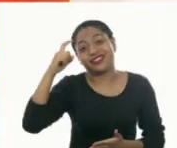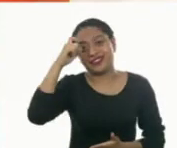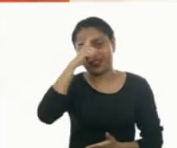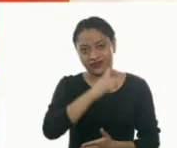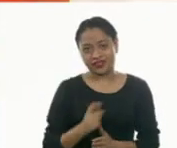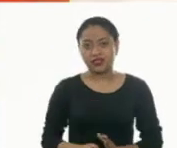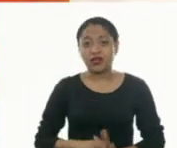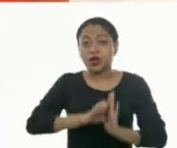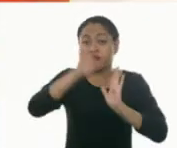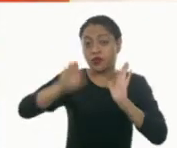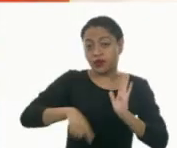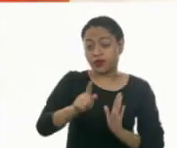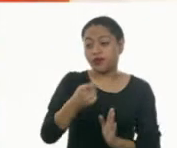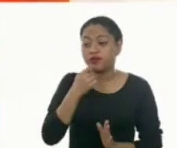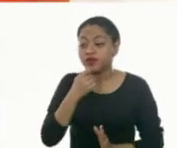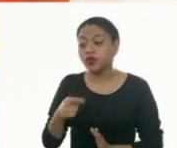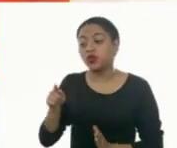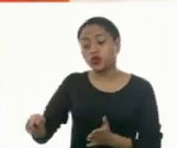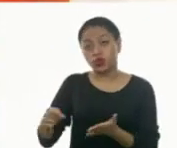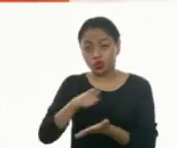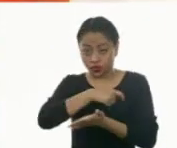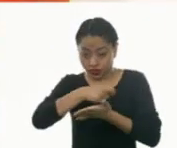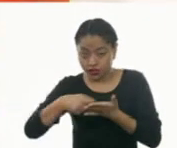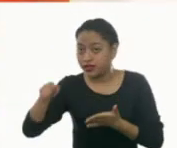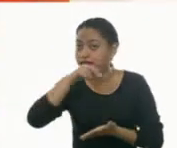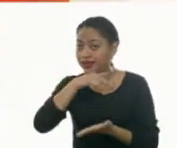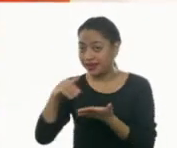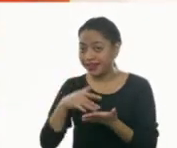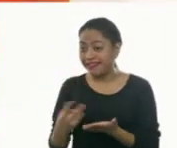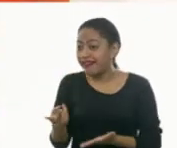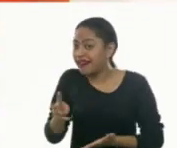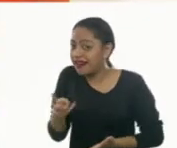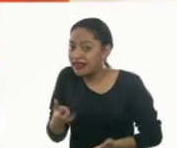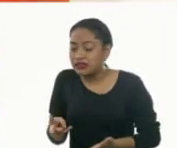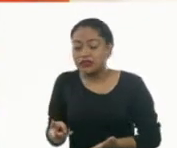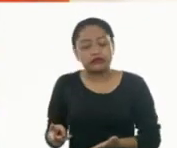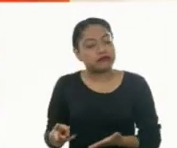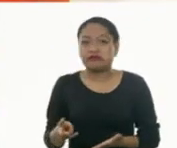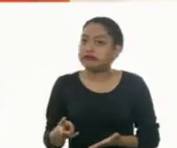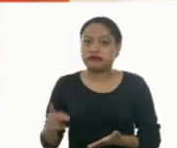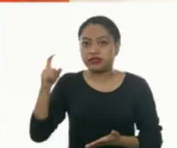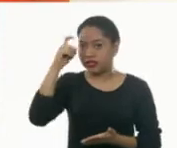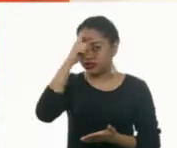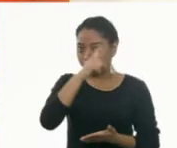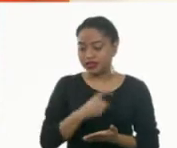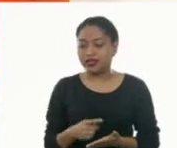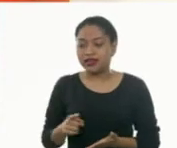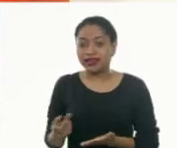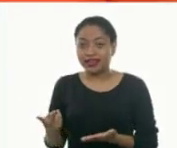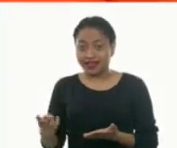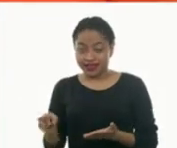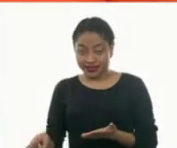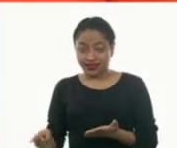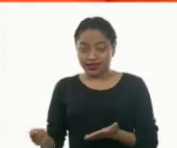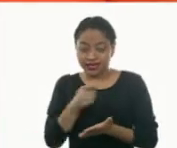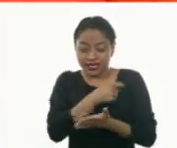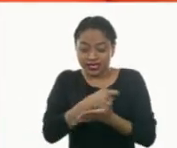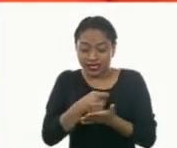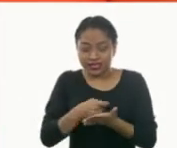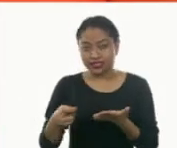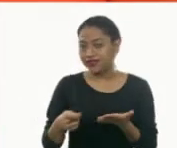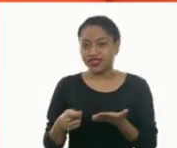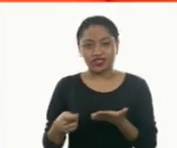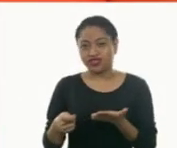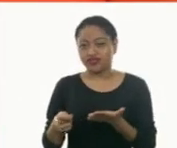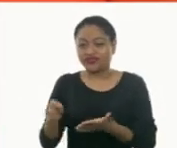pides que al mismo tiempo aprenda a leer y escribir, muchas veces frenas el proceso lector porque no está listo para